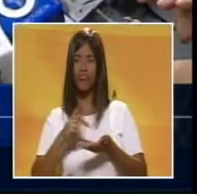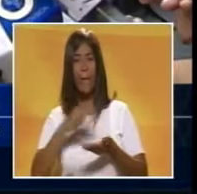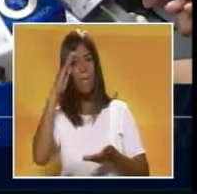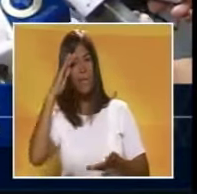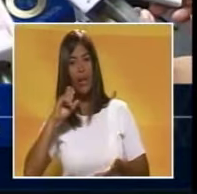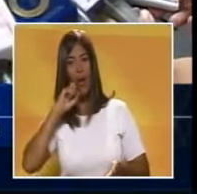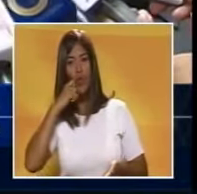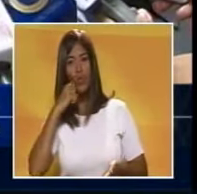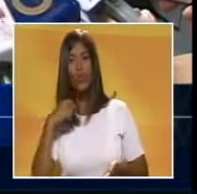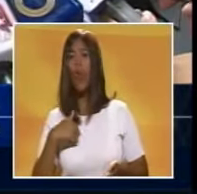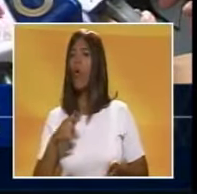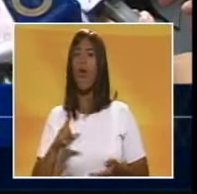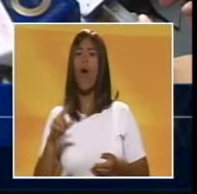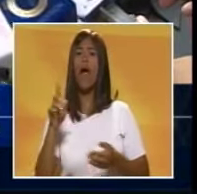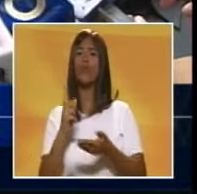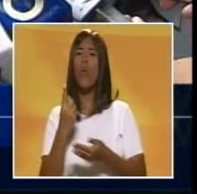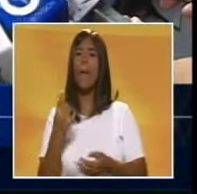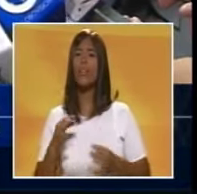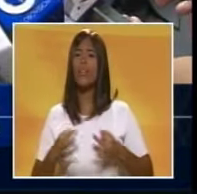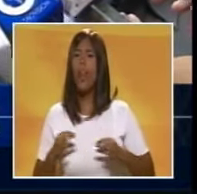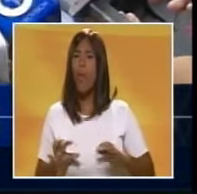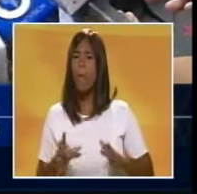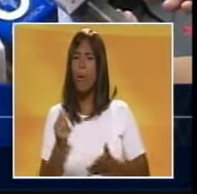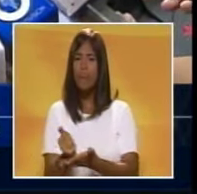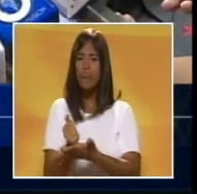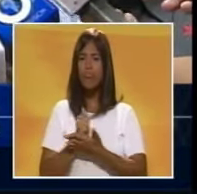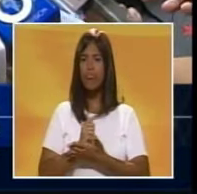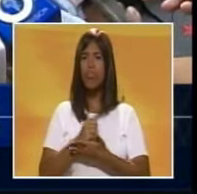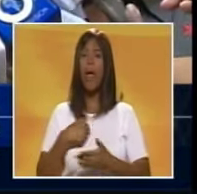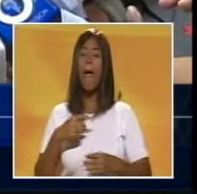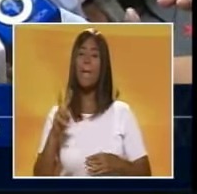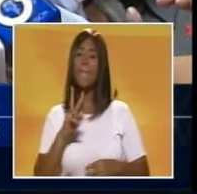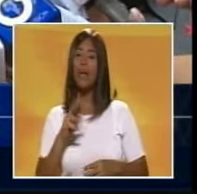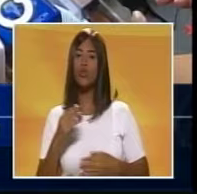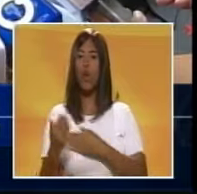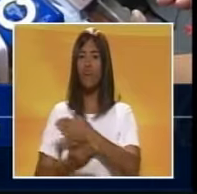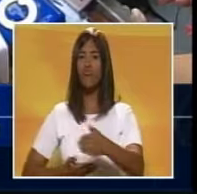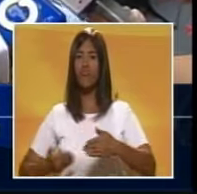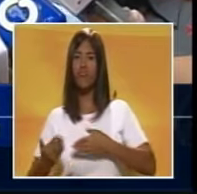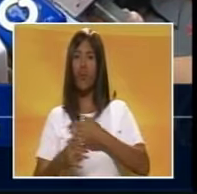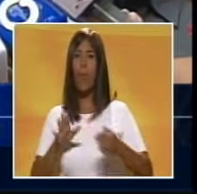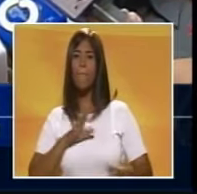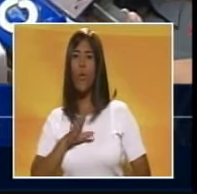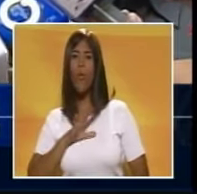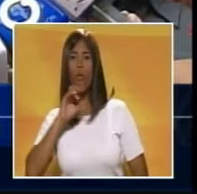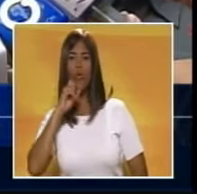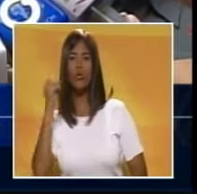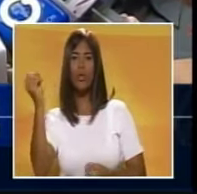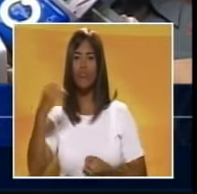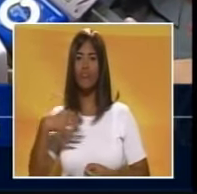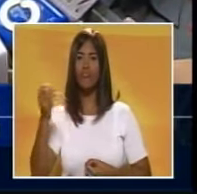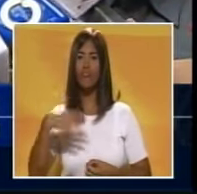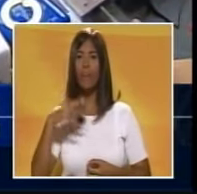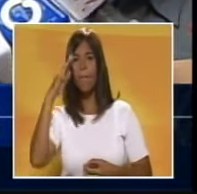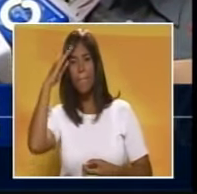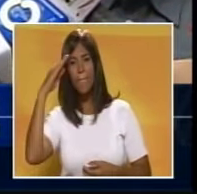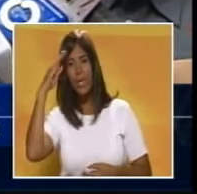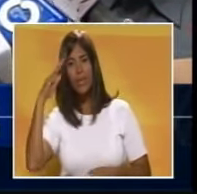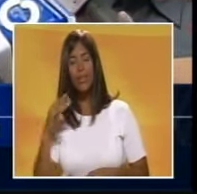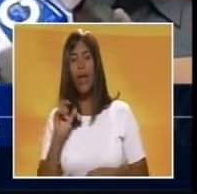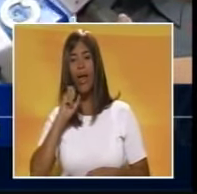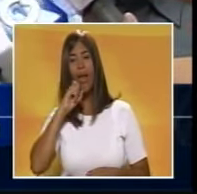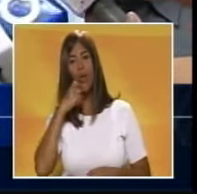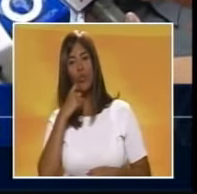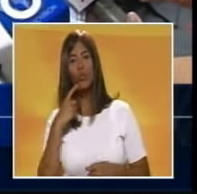país, cuando a su juicio es un hecho normal que Venezuela tenga una cooperación dinámica y permanente con el traslado de estos técnicos,